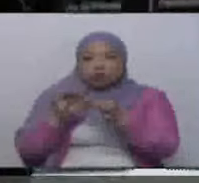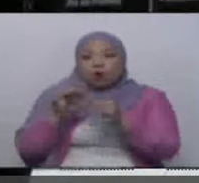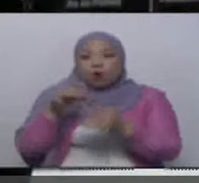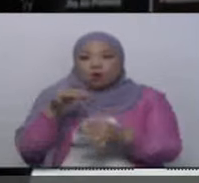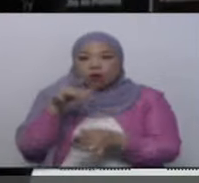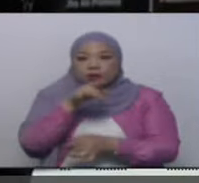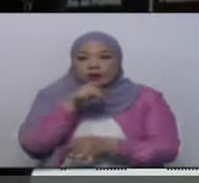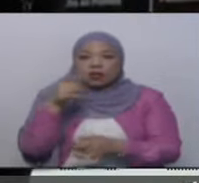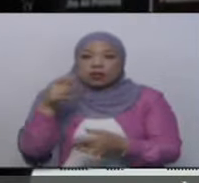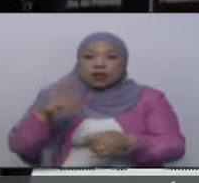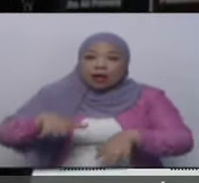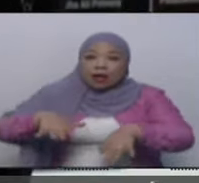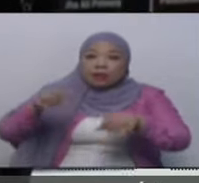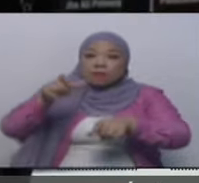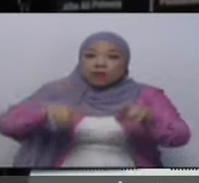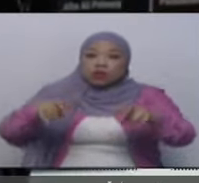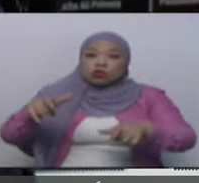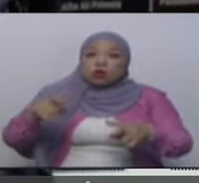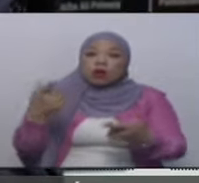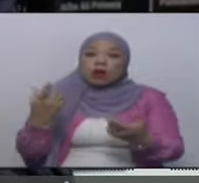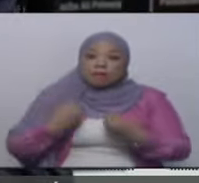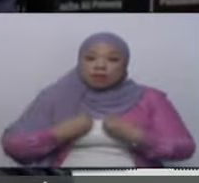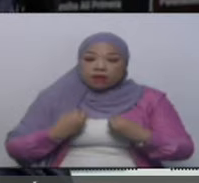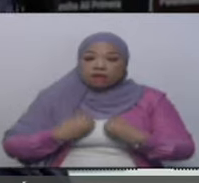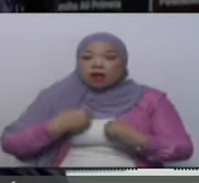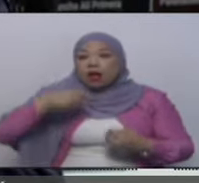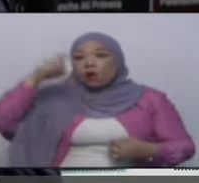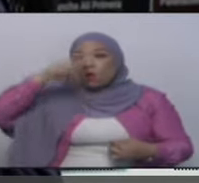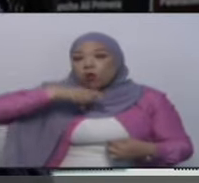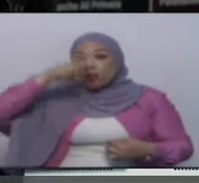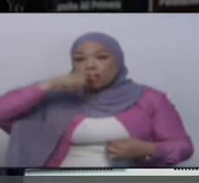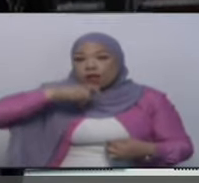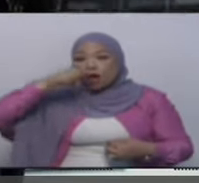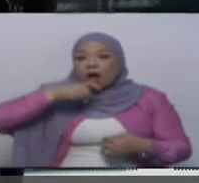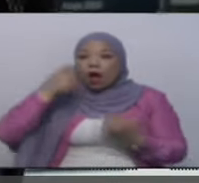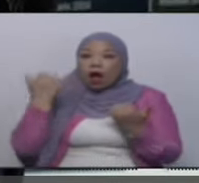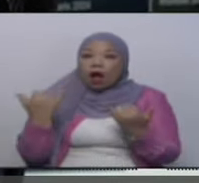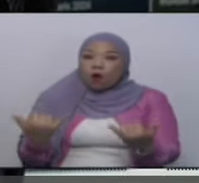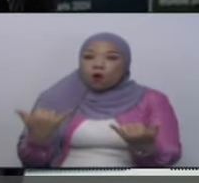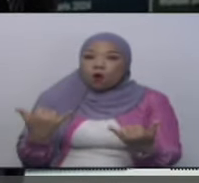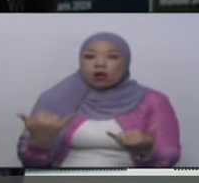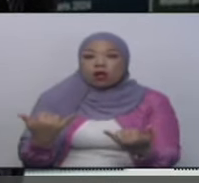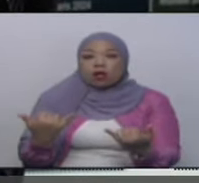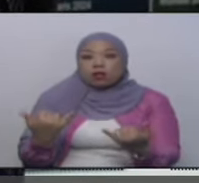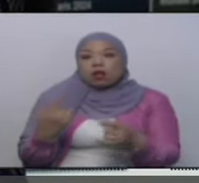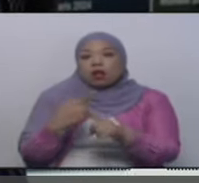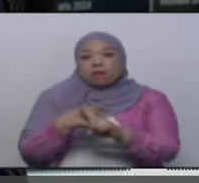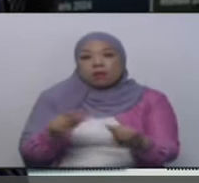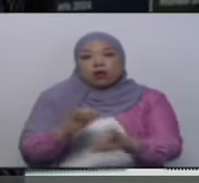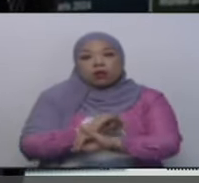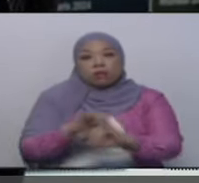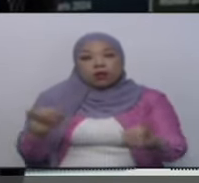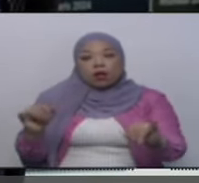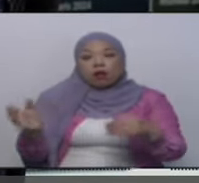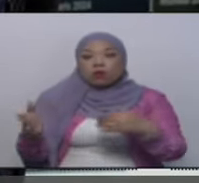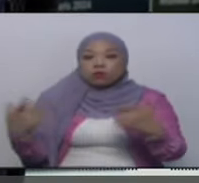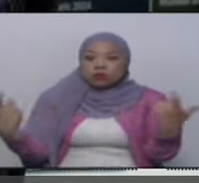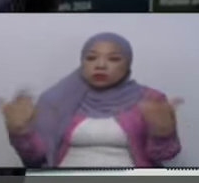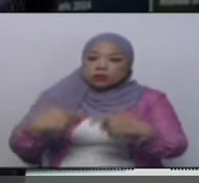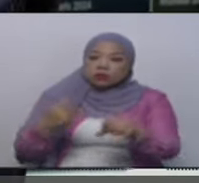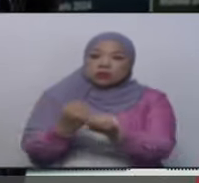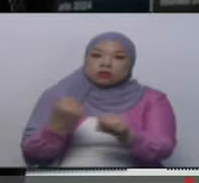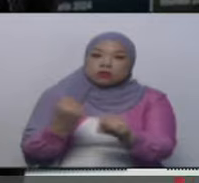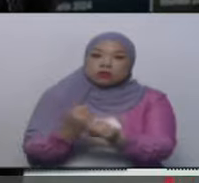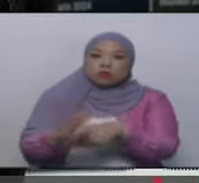Salvaron a miles, a millones de judíos. Y cuando terminada la guerra, los judíos